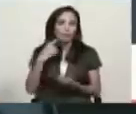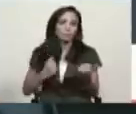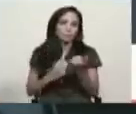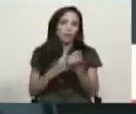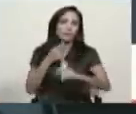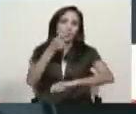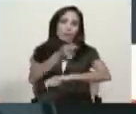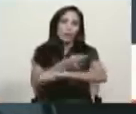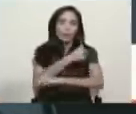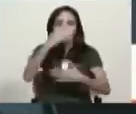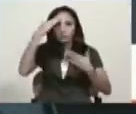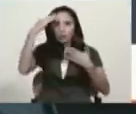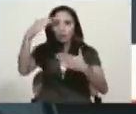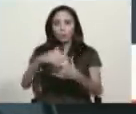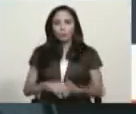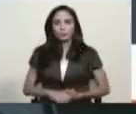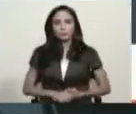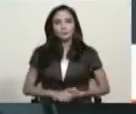Saludos.